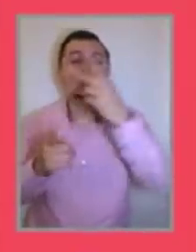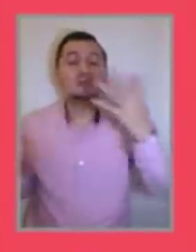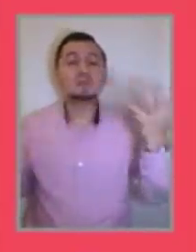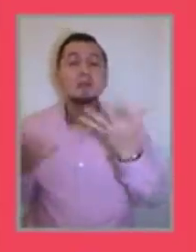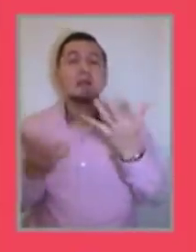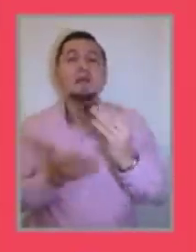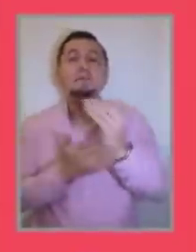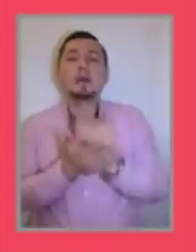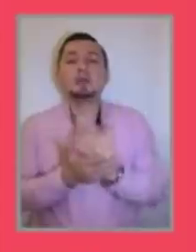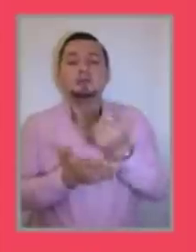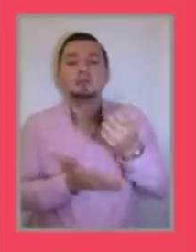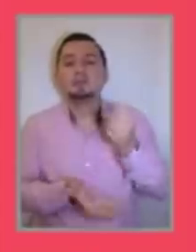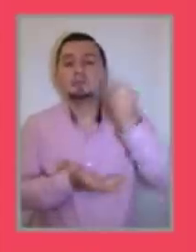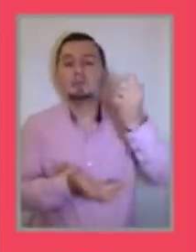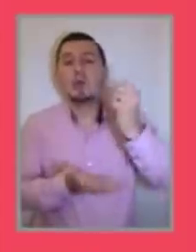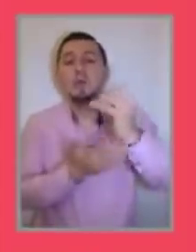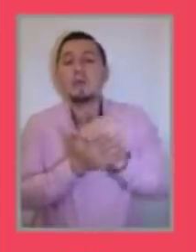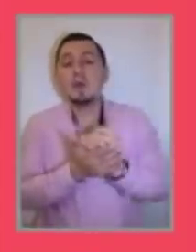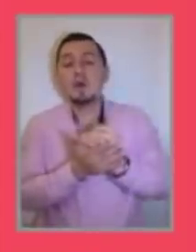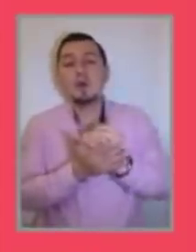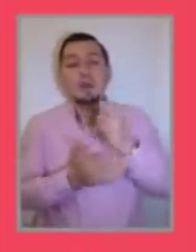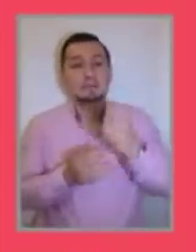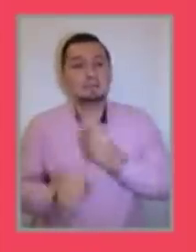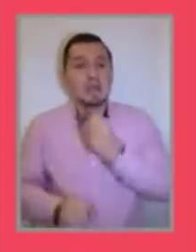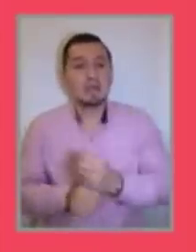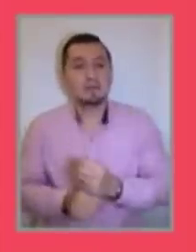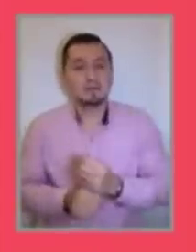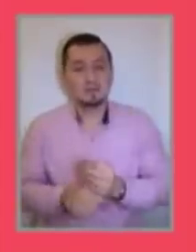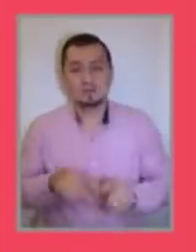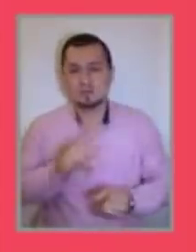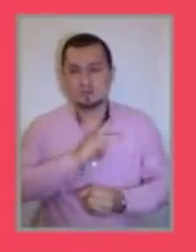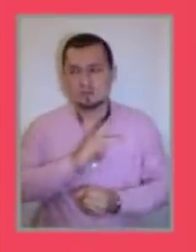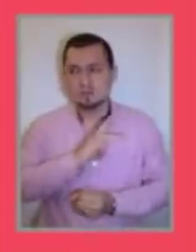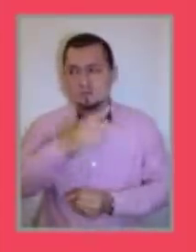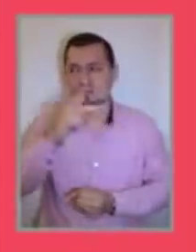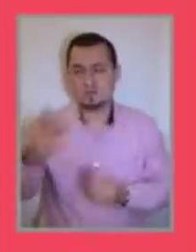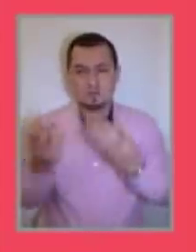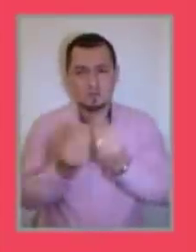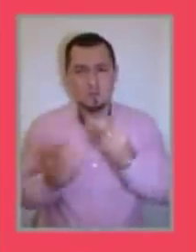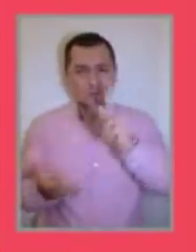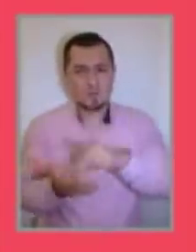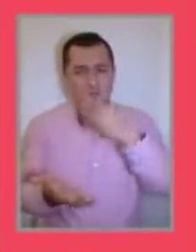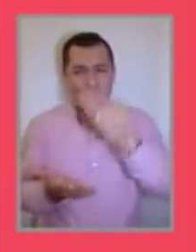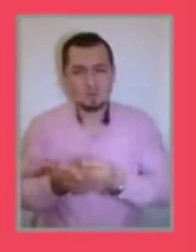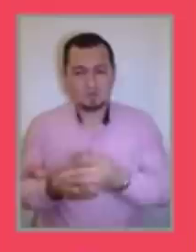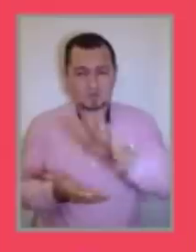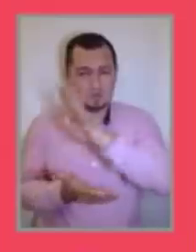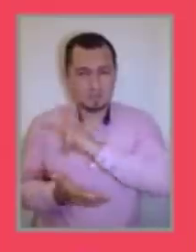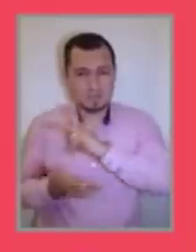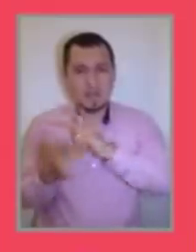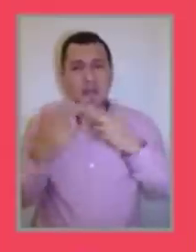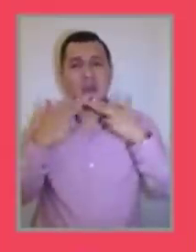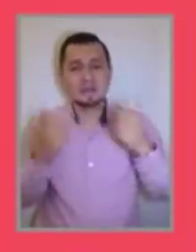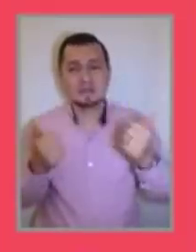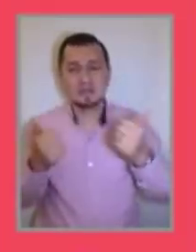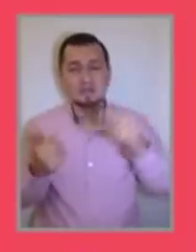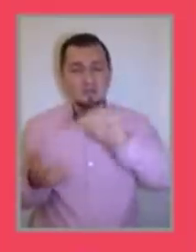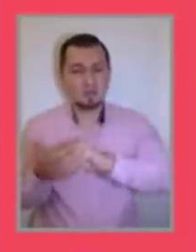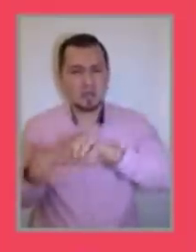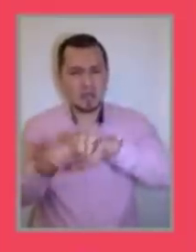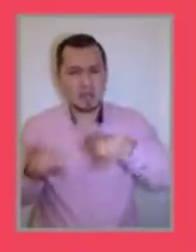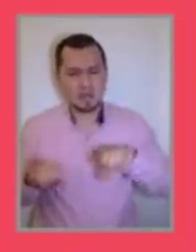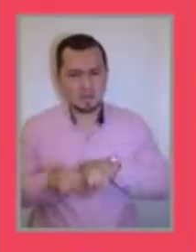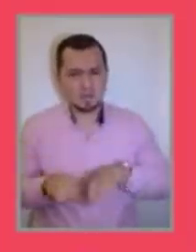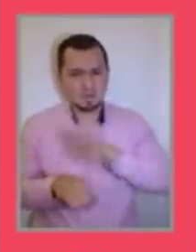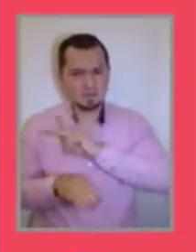dinero que lo que recibimos en este año. Entonces vamos a preparar una propuesta que le vamos a presentar al secretario de Hacienda. Los equipos técnicos